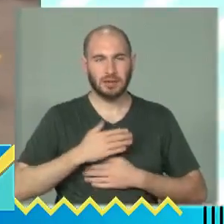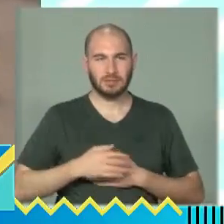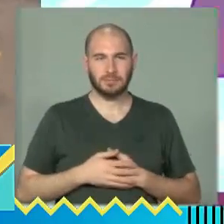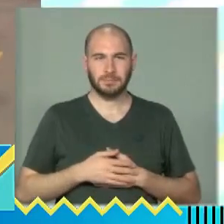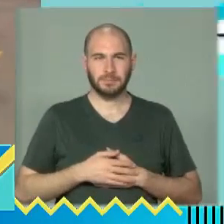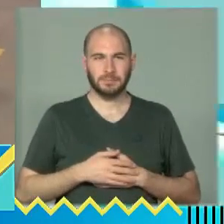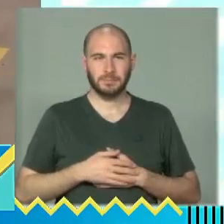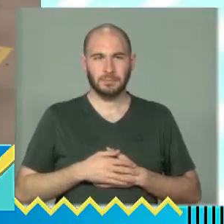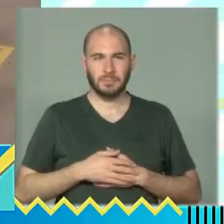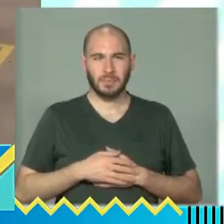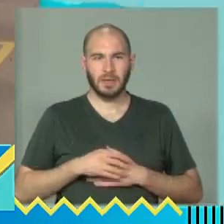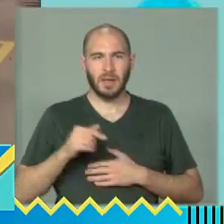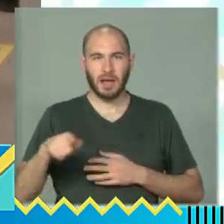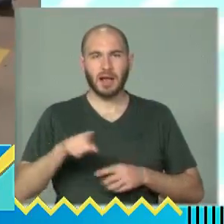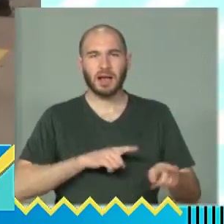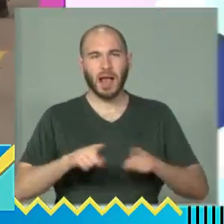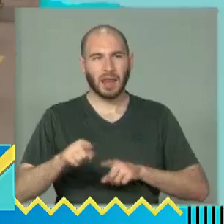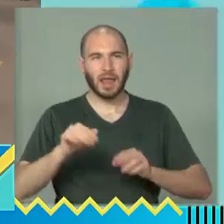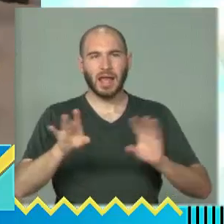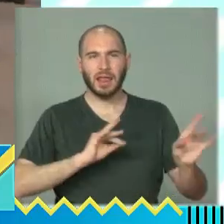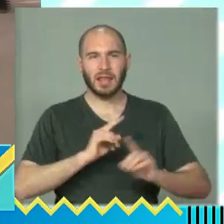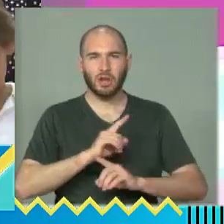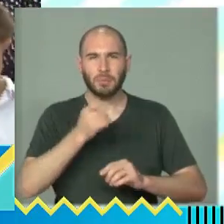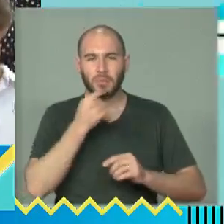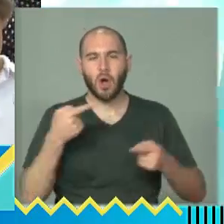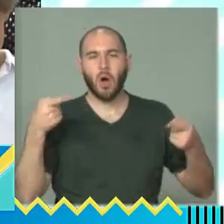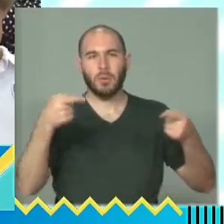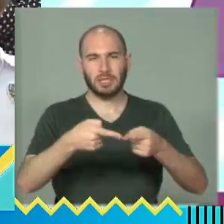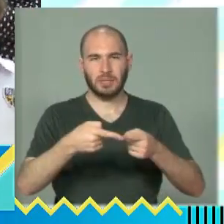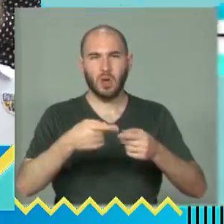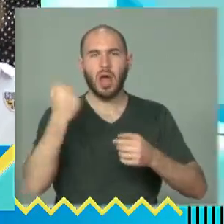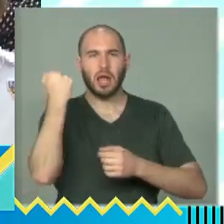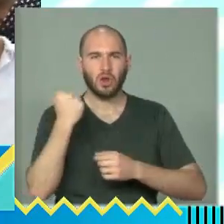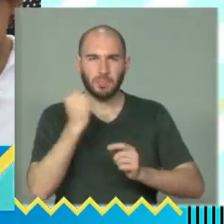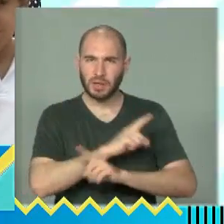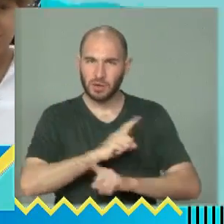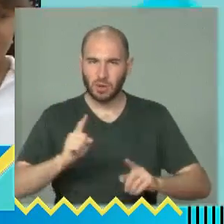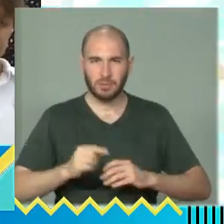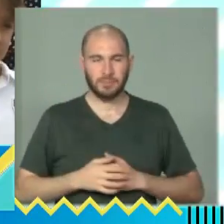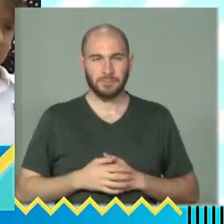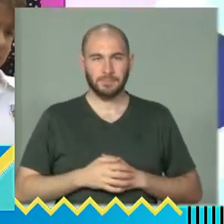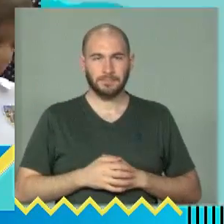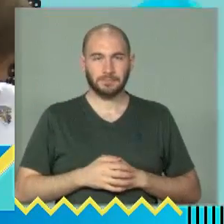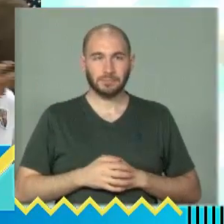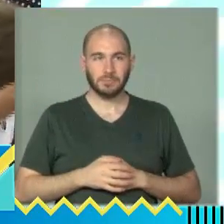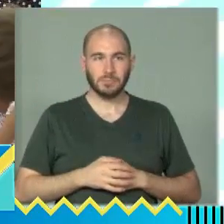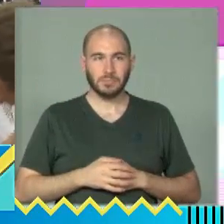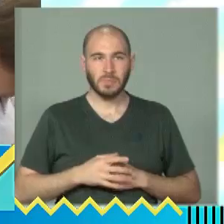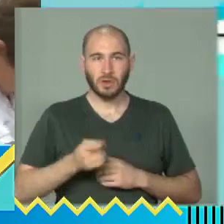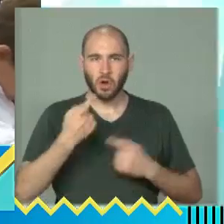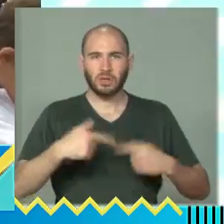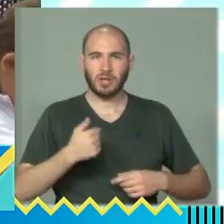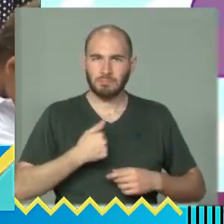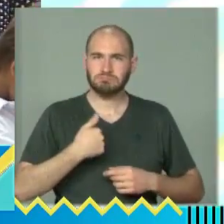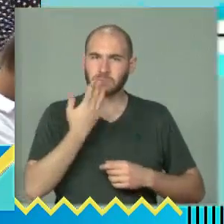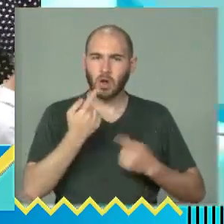que ya las carreras no se eligen por una finalidad económica, sino que va por lo que a uno le gusta, por lo